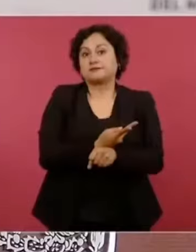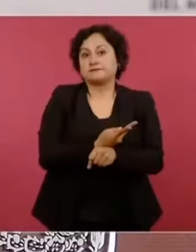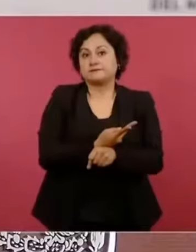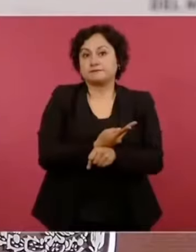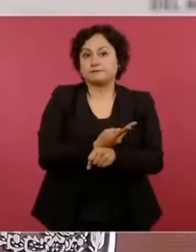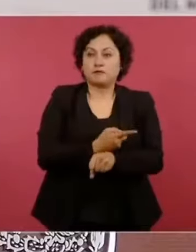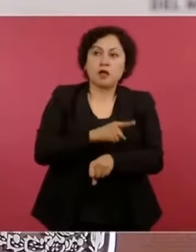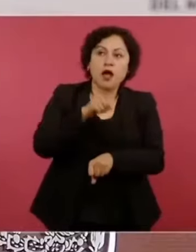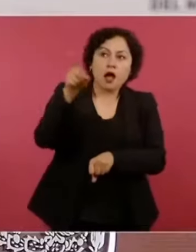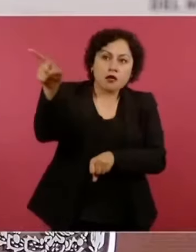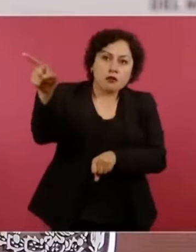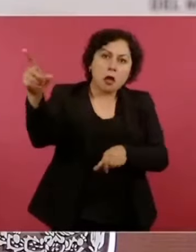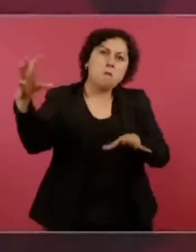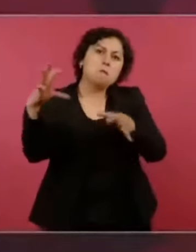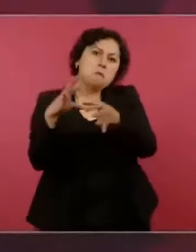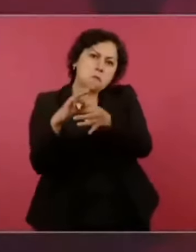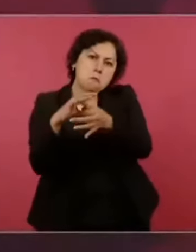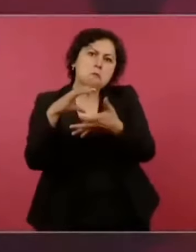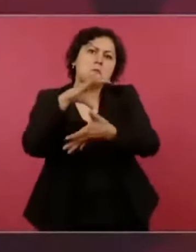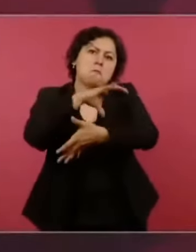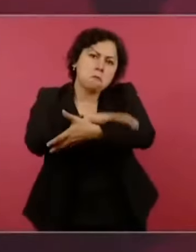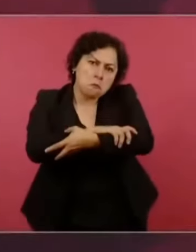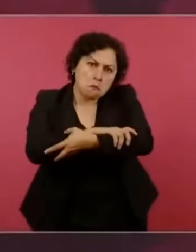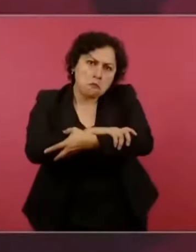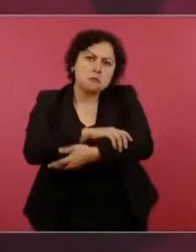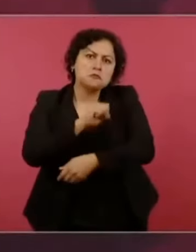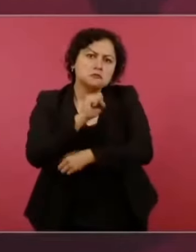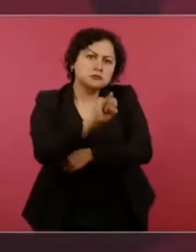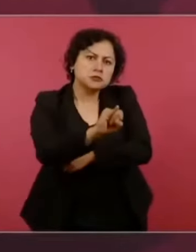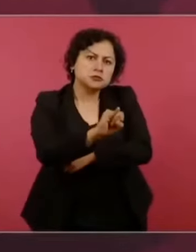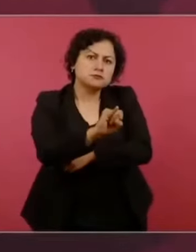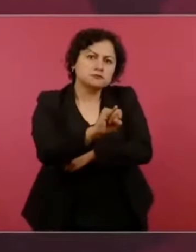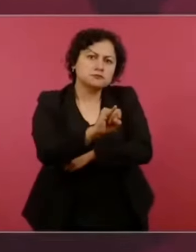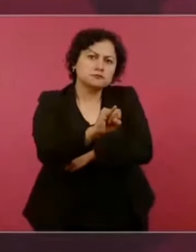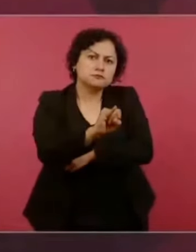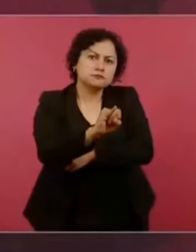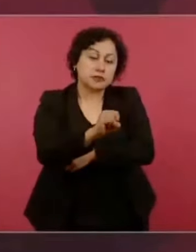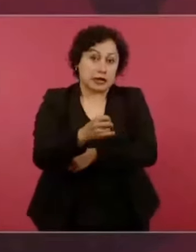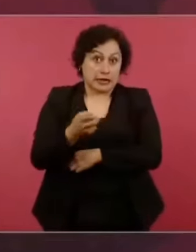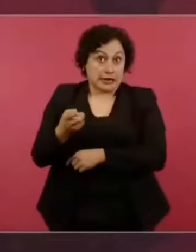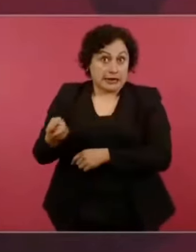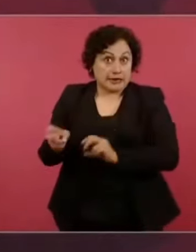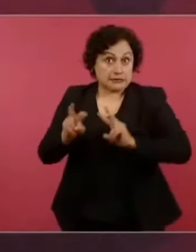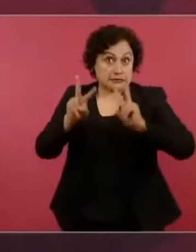solidaridad en un caso tan grave como este,